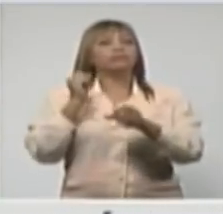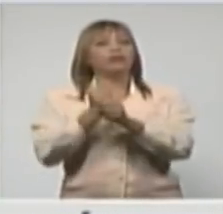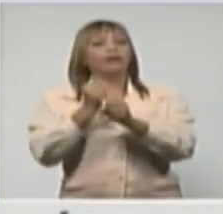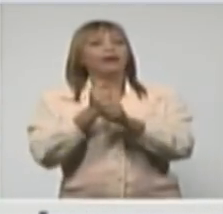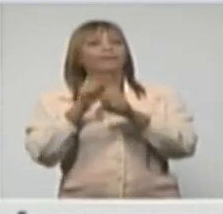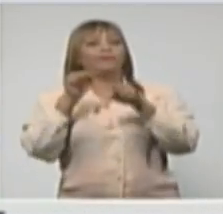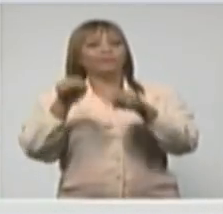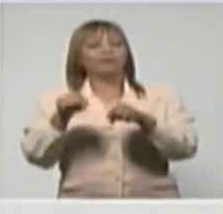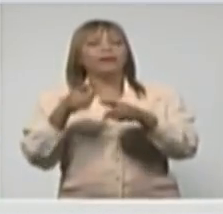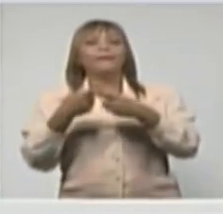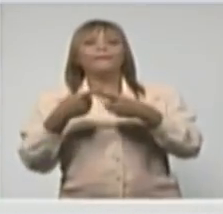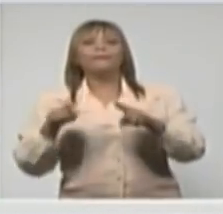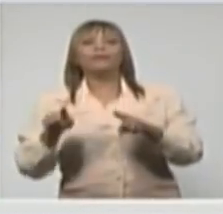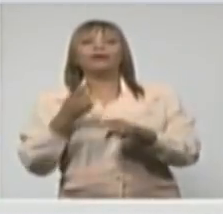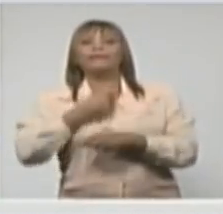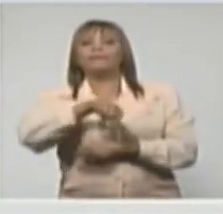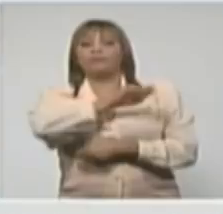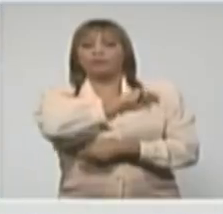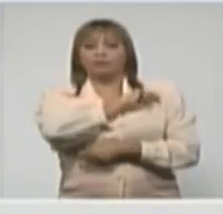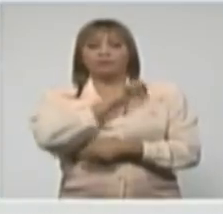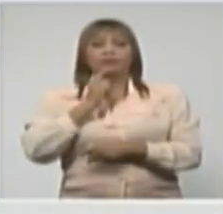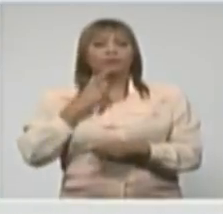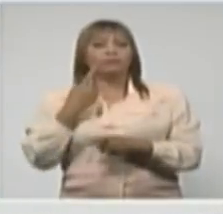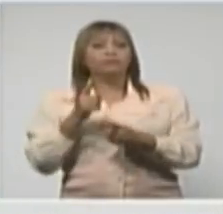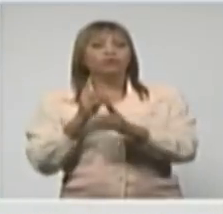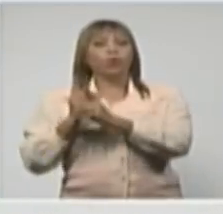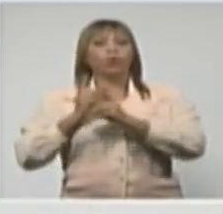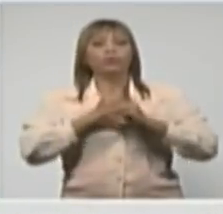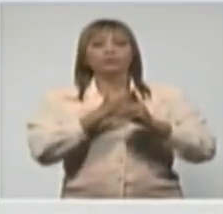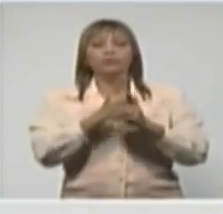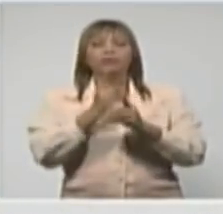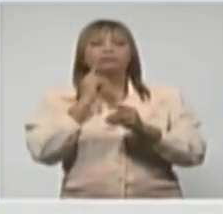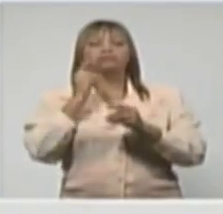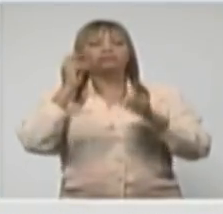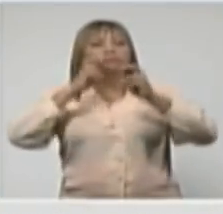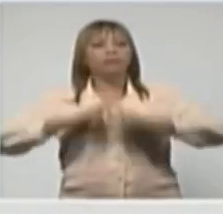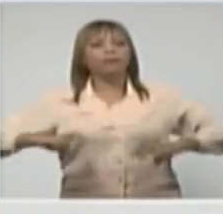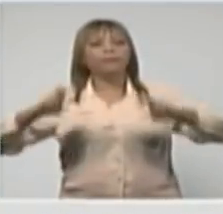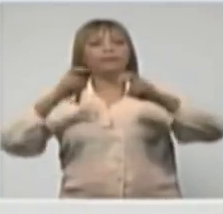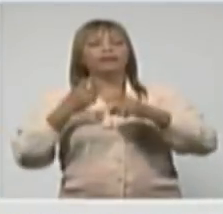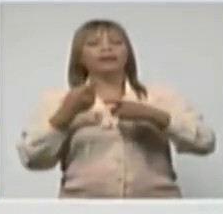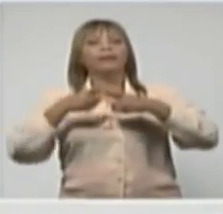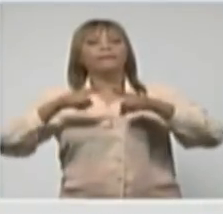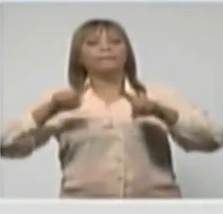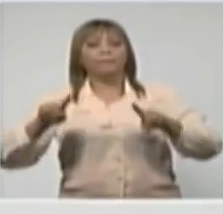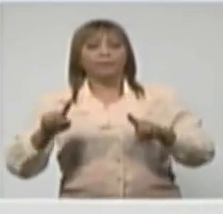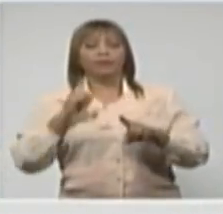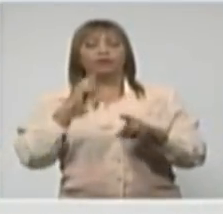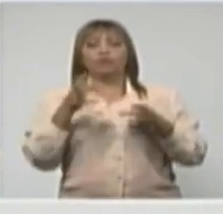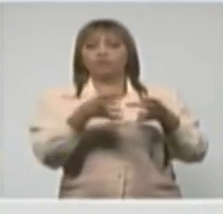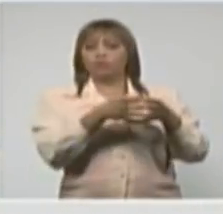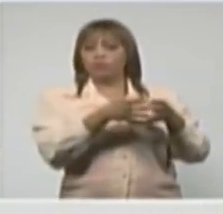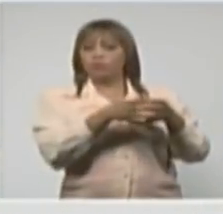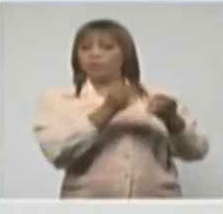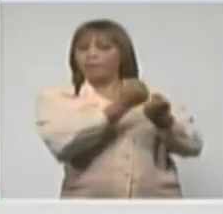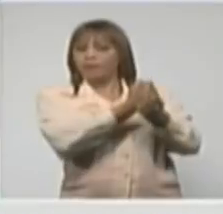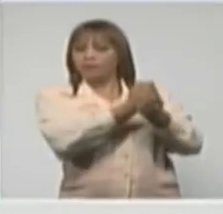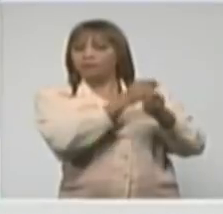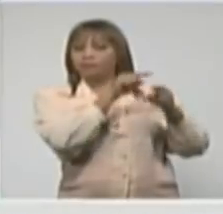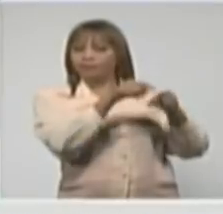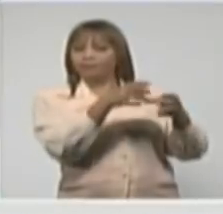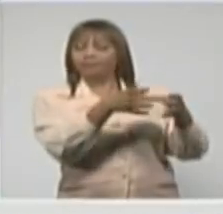población que no hay contacto se hacen estudios, pero indiscutiblemente este es un grupo de mucho riesgo